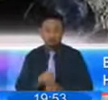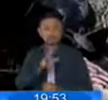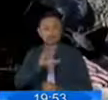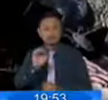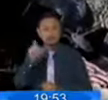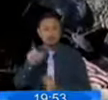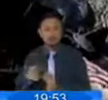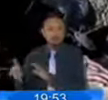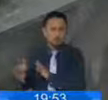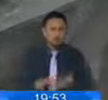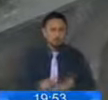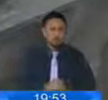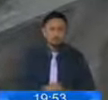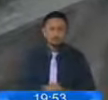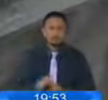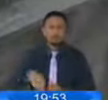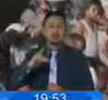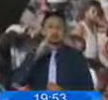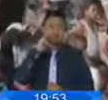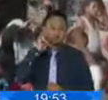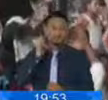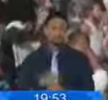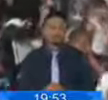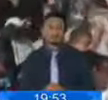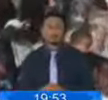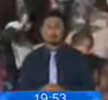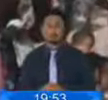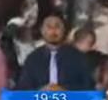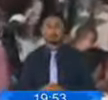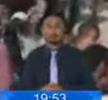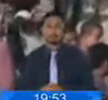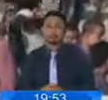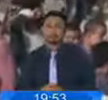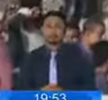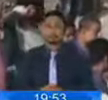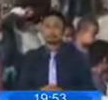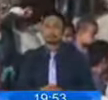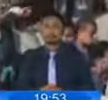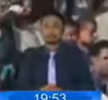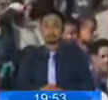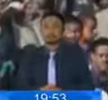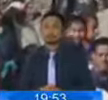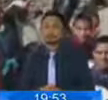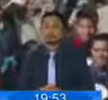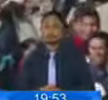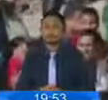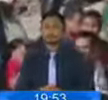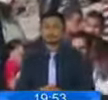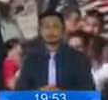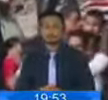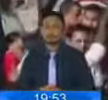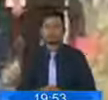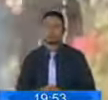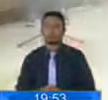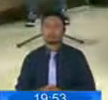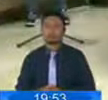50 personas, en su mayoría niños. Con la realización de Valeria Navarro, informó Carolina Cuenca.